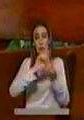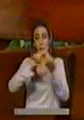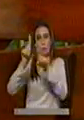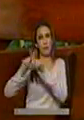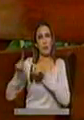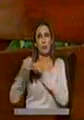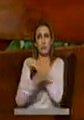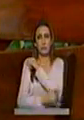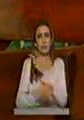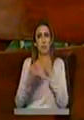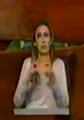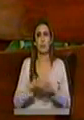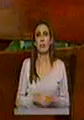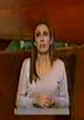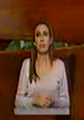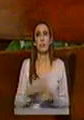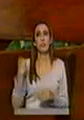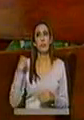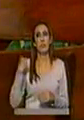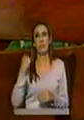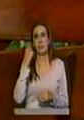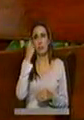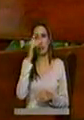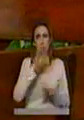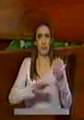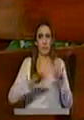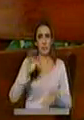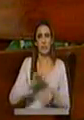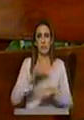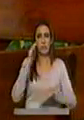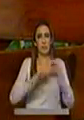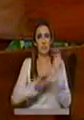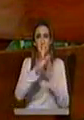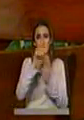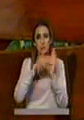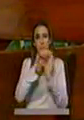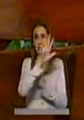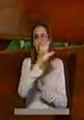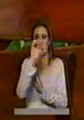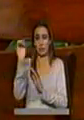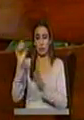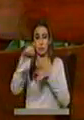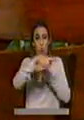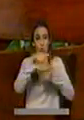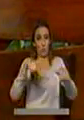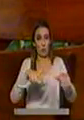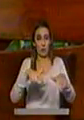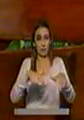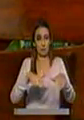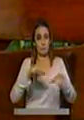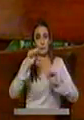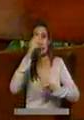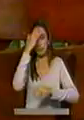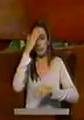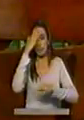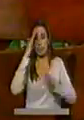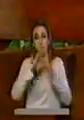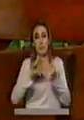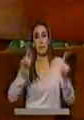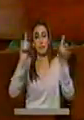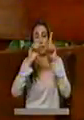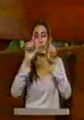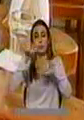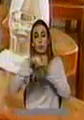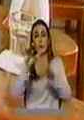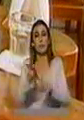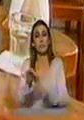países. Tenemos entendido que hay más de 3.500 sitios catalogados por el Ministerio como puntos turísticos. ¿Se ha pensado